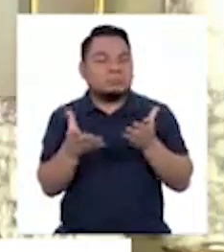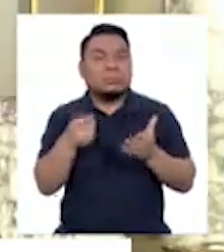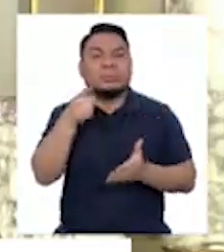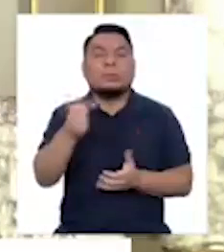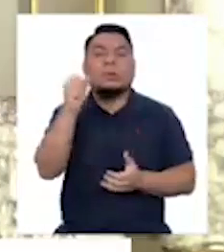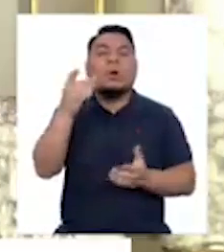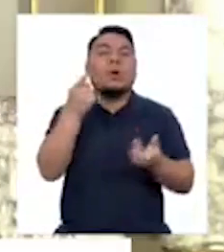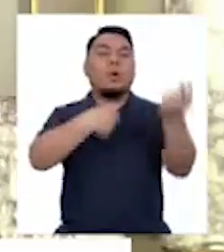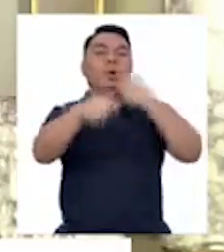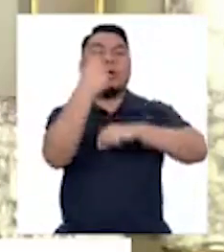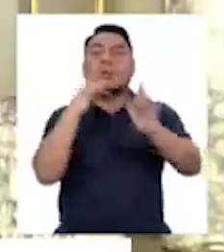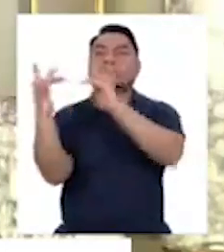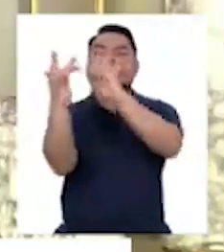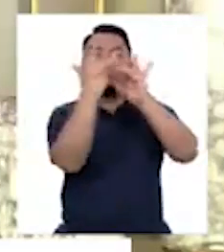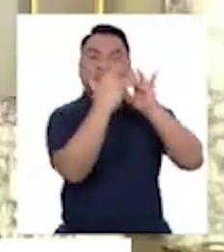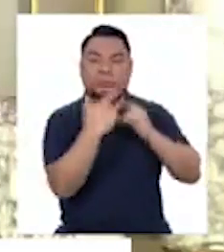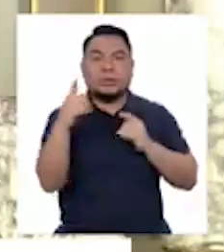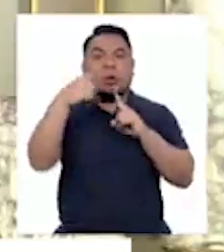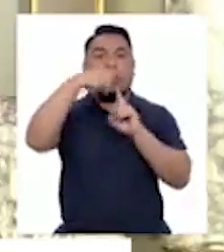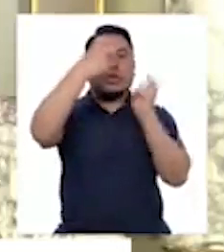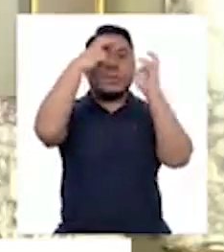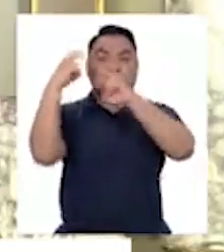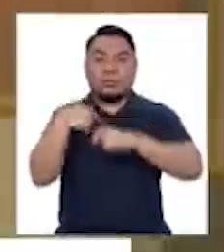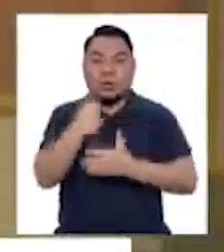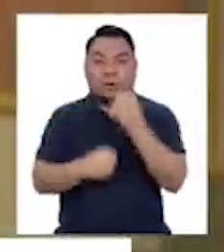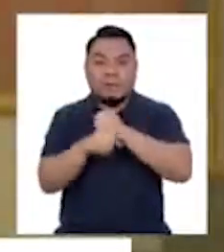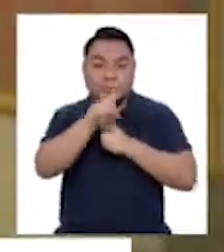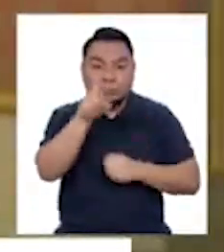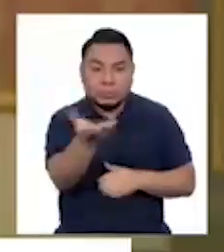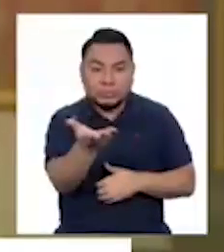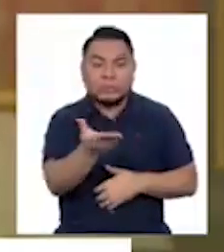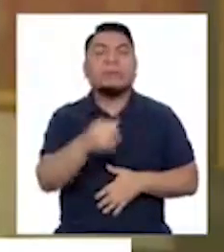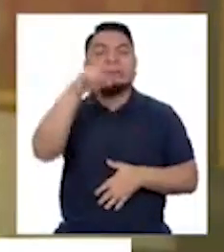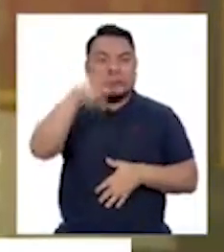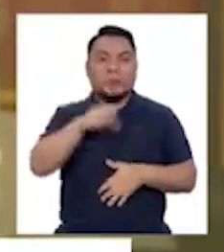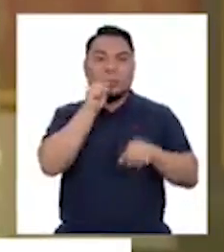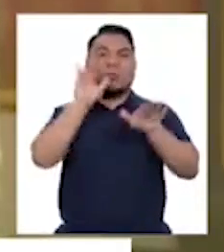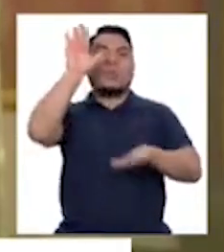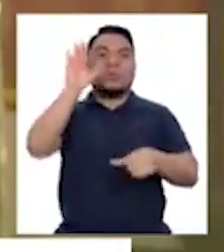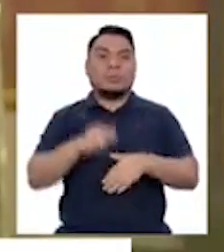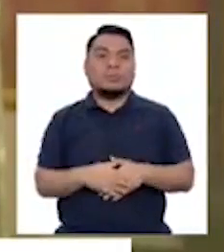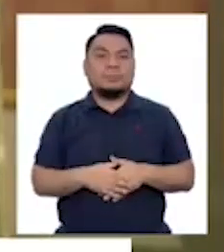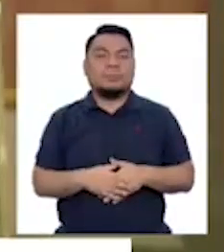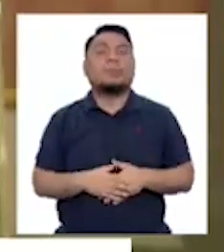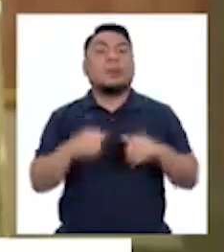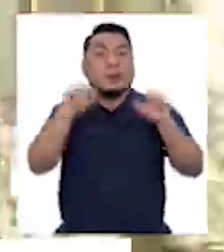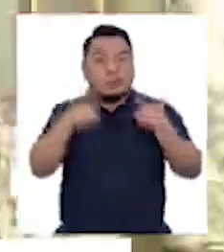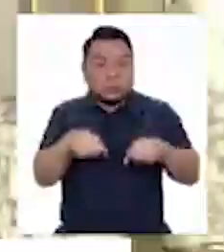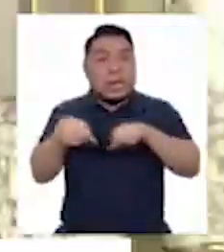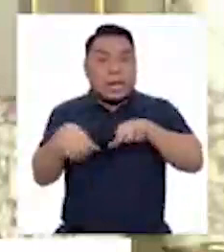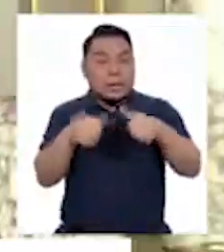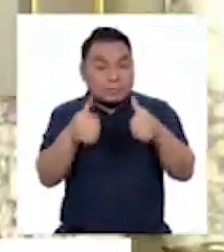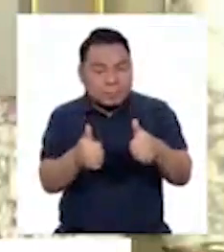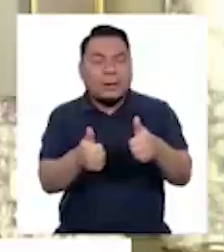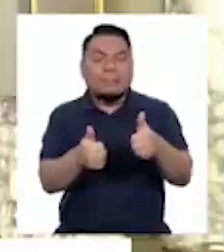de Comercio Exterior y Turismo, que os confío. Sí, juro. Si así lo